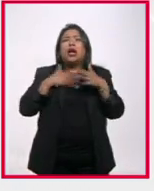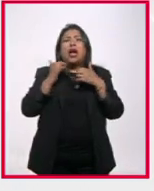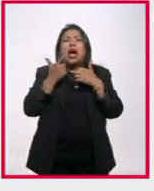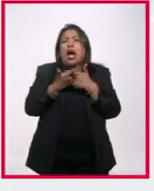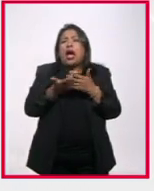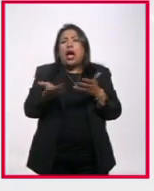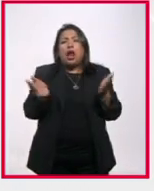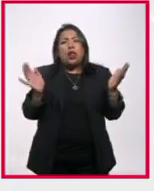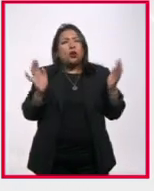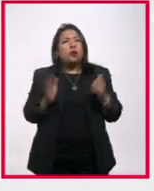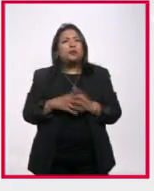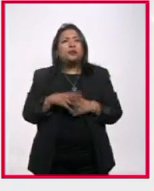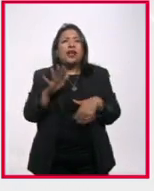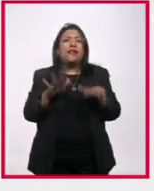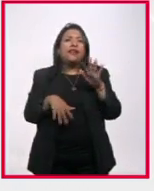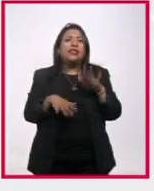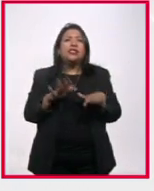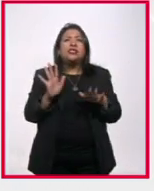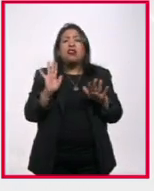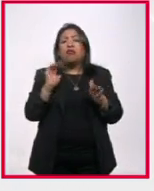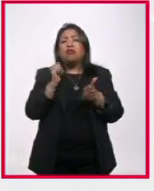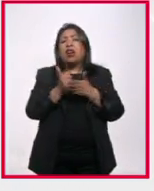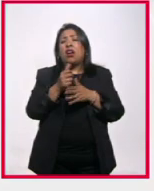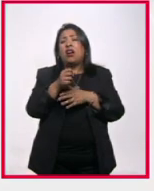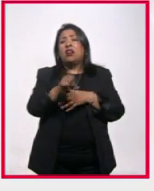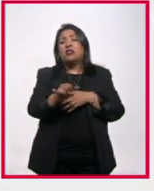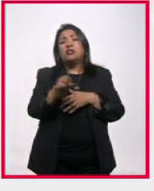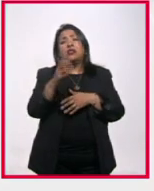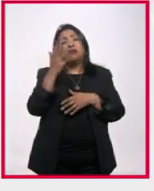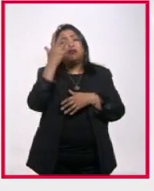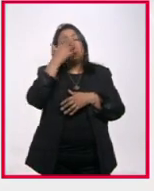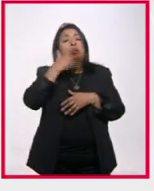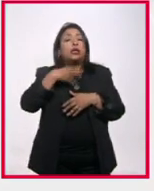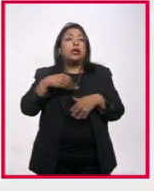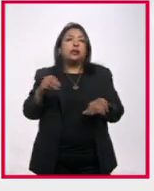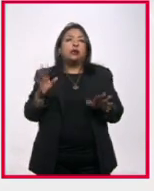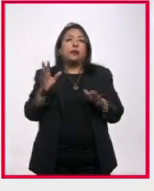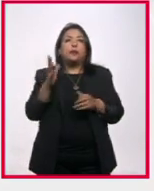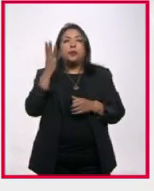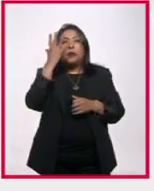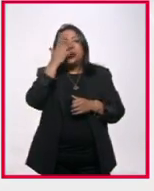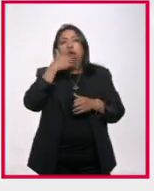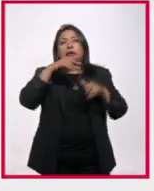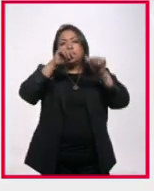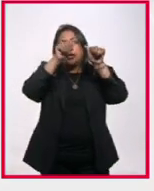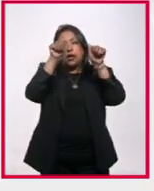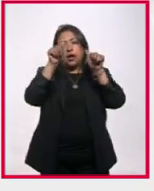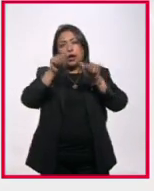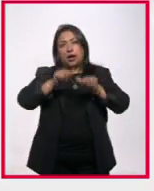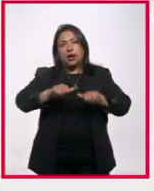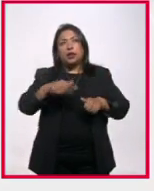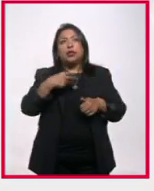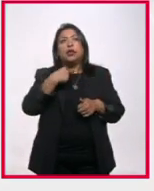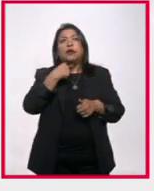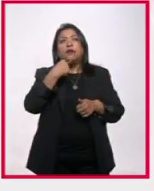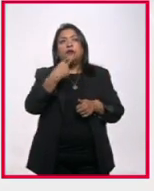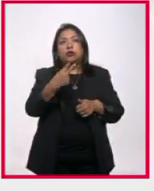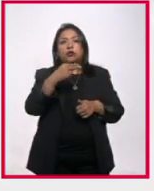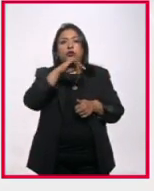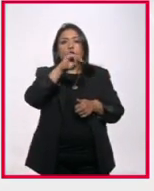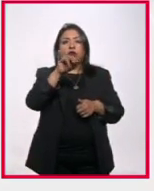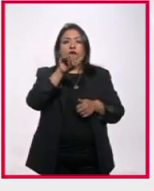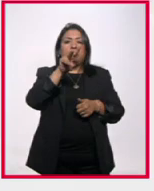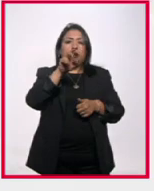está, a veces ya está estigmatizado, que es la belleza del arte, la belleza de la voz de